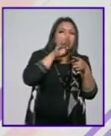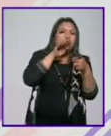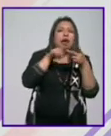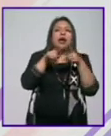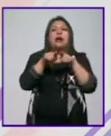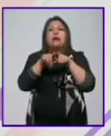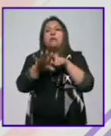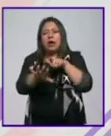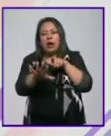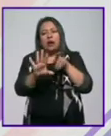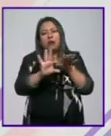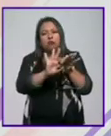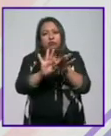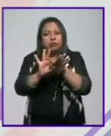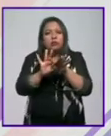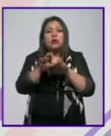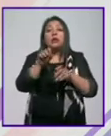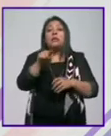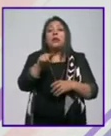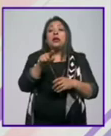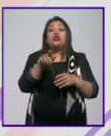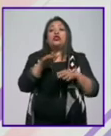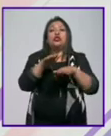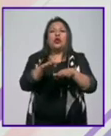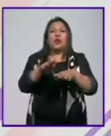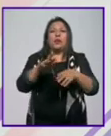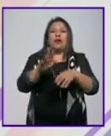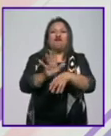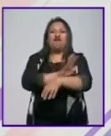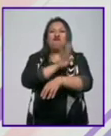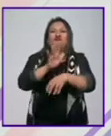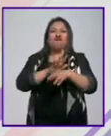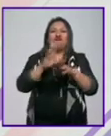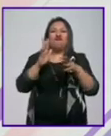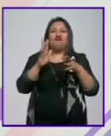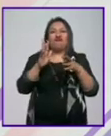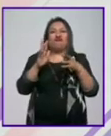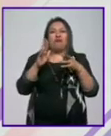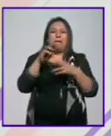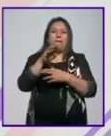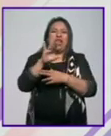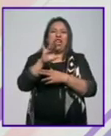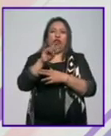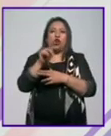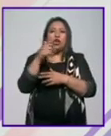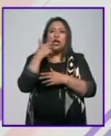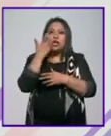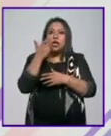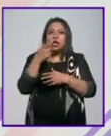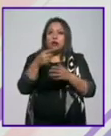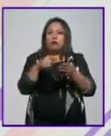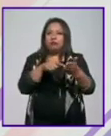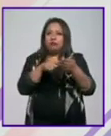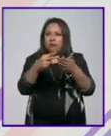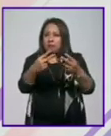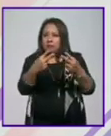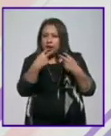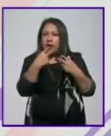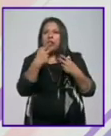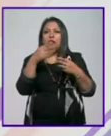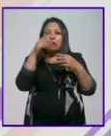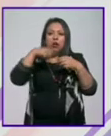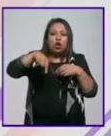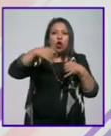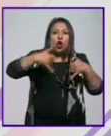con su hermana, y sobre esta mecatrónica, porque también él lo que él desea es llamar la atención y la reflexión de